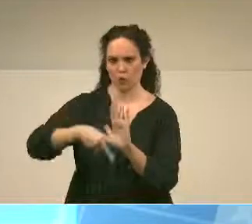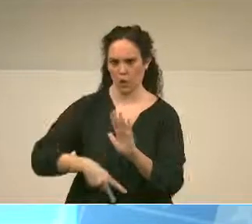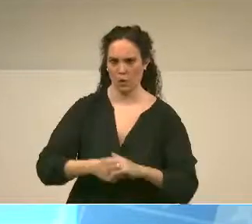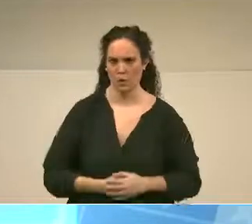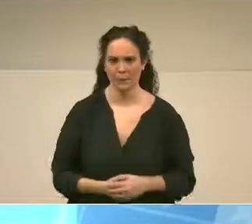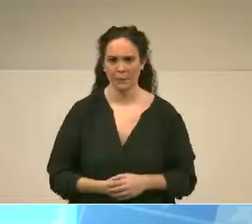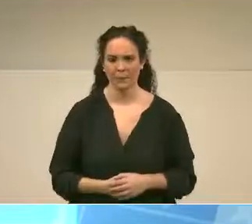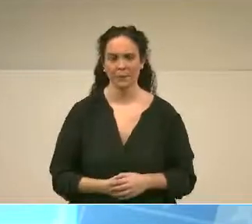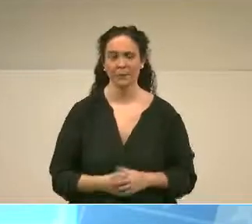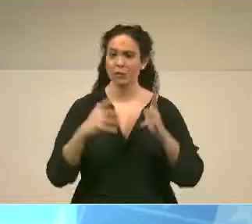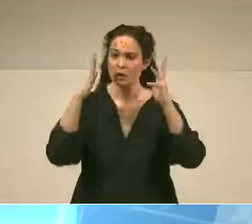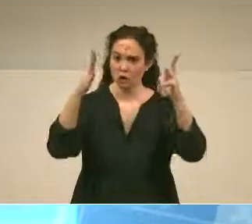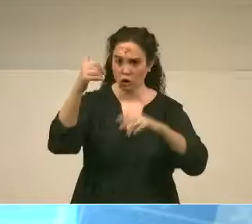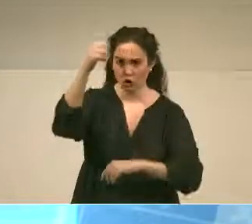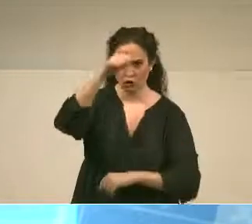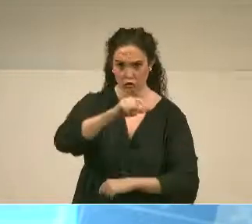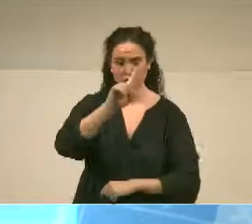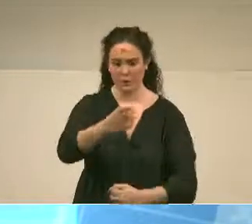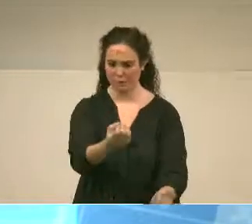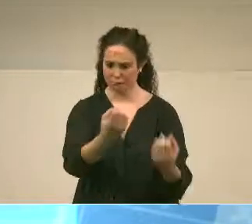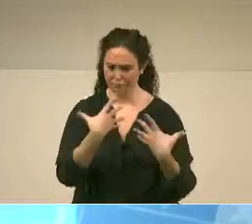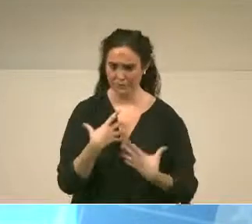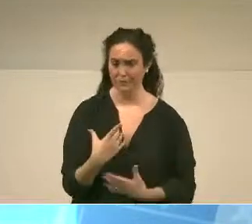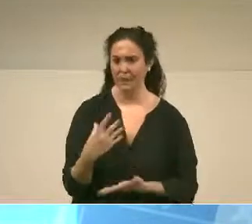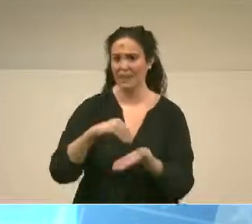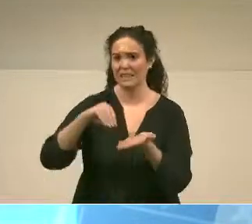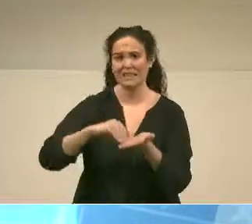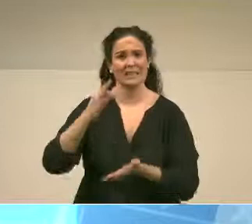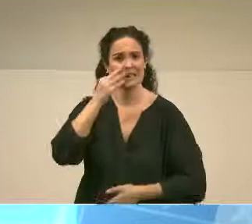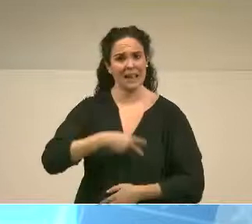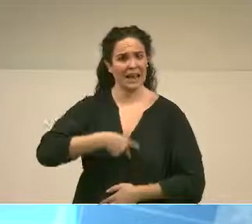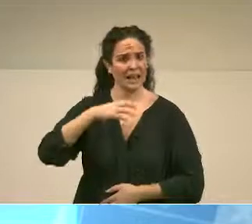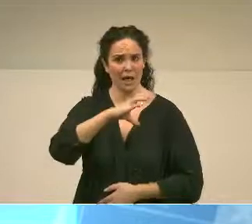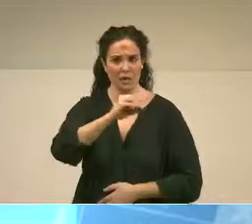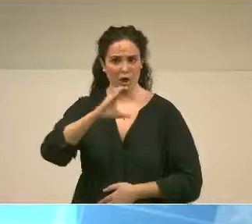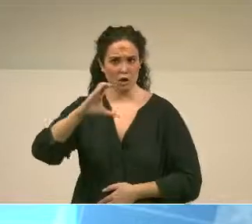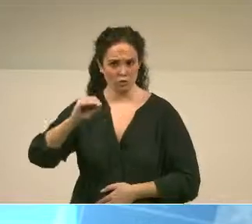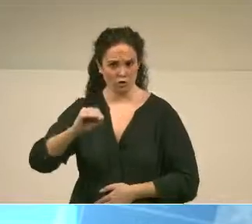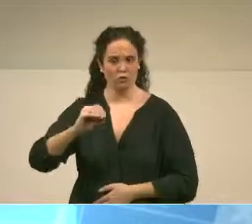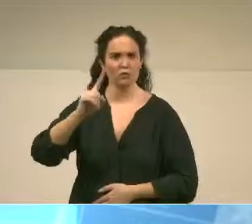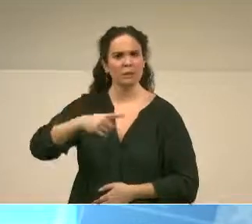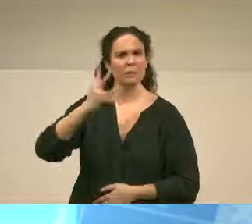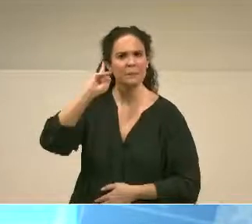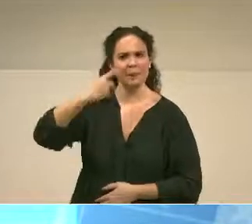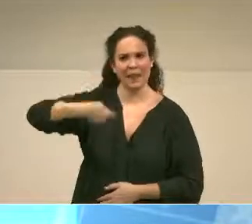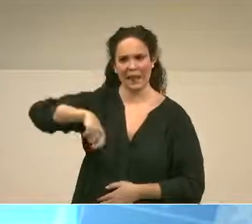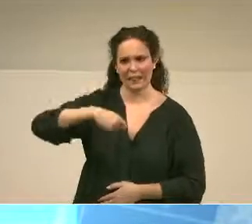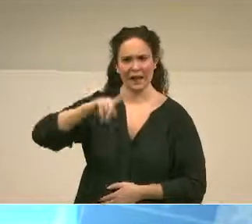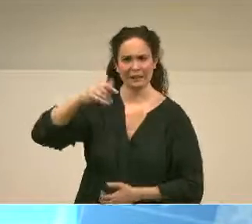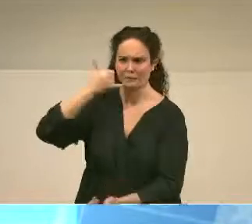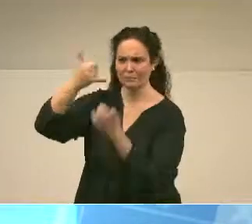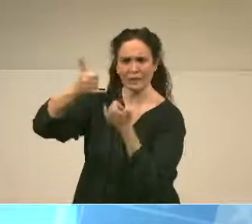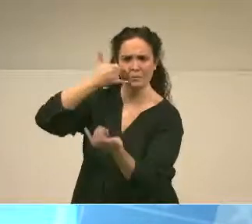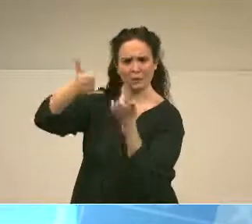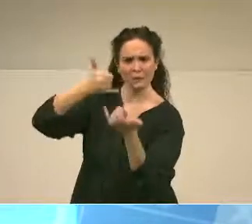el consejero que se puso en contacto con la secretaria general de Comisiones Obreras. El Lehendakari también nos ha comentado que hizo otro tanto y que también